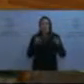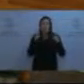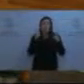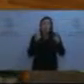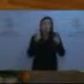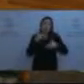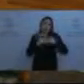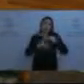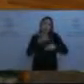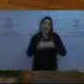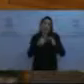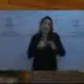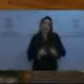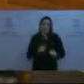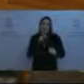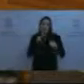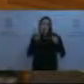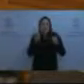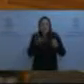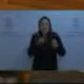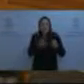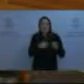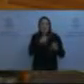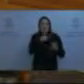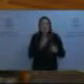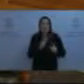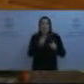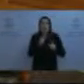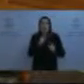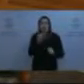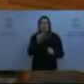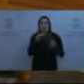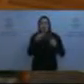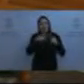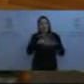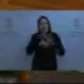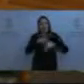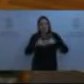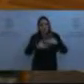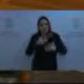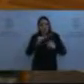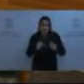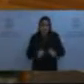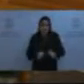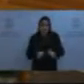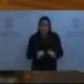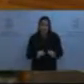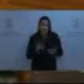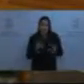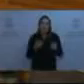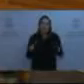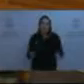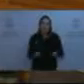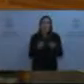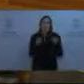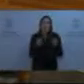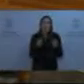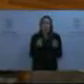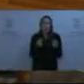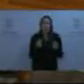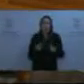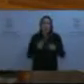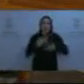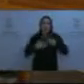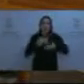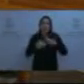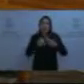administrativa. Indicarle que en aras también a facilitar y hacer más sencillos los trámites frente a la Administración, se mejora de manera sustancial el